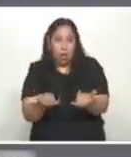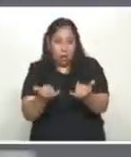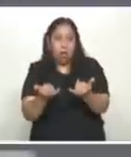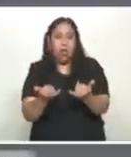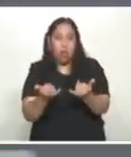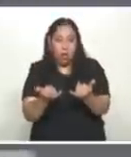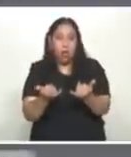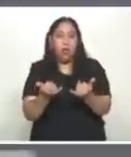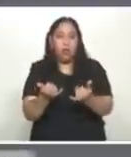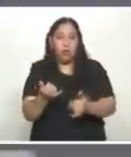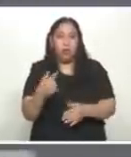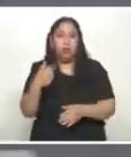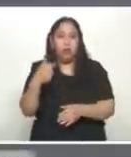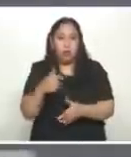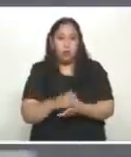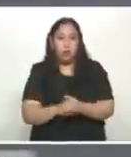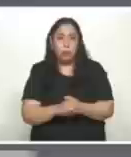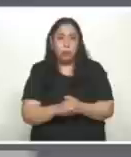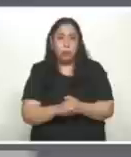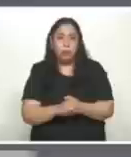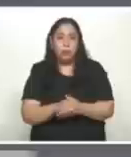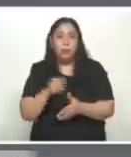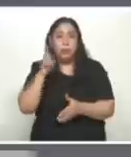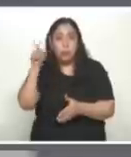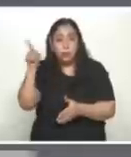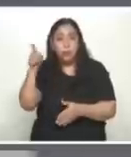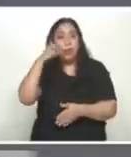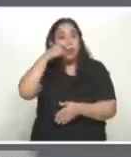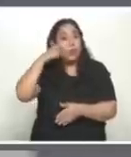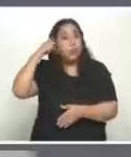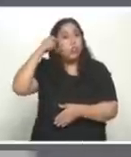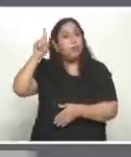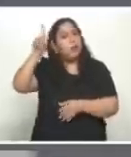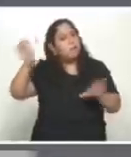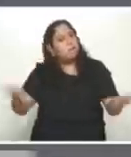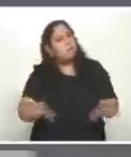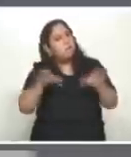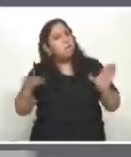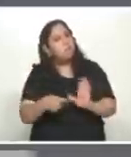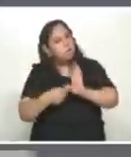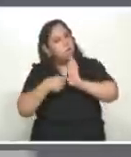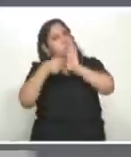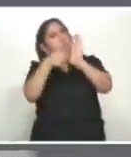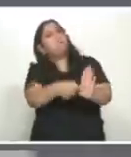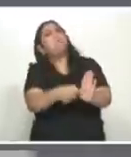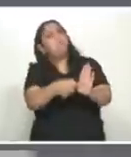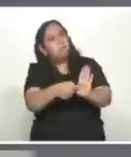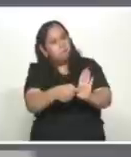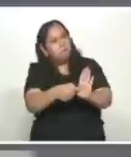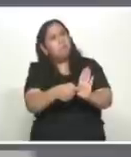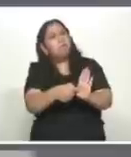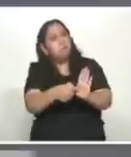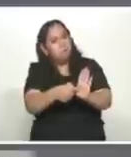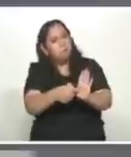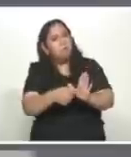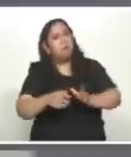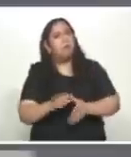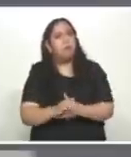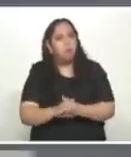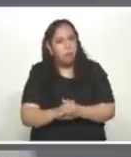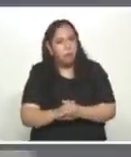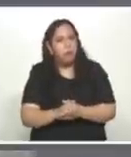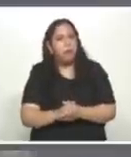una conciencia por las acciones de Xiomara, porque los hechos vinculantes, como le digo yo, son los que determinan